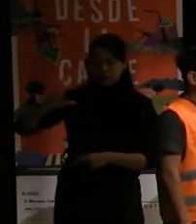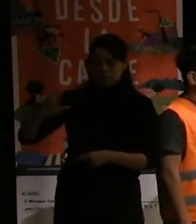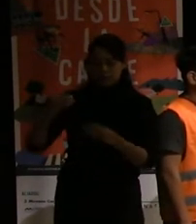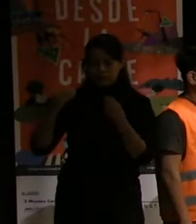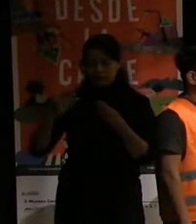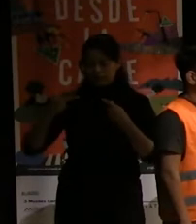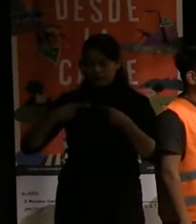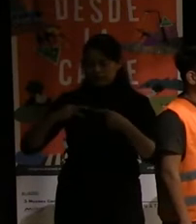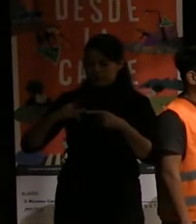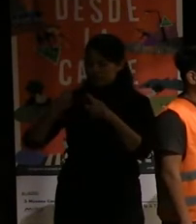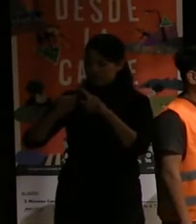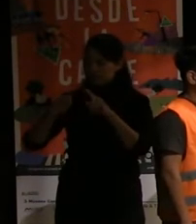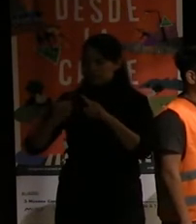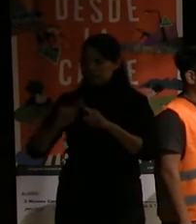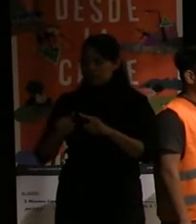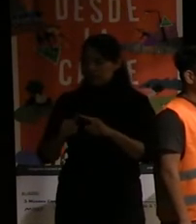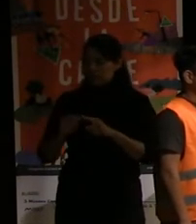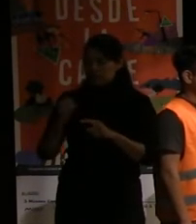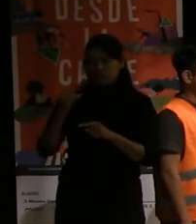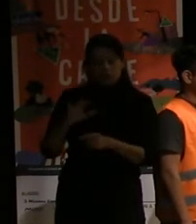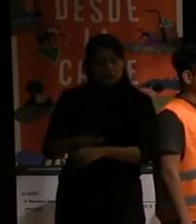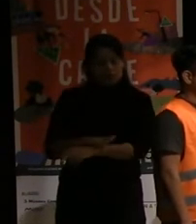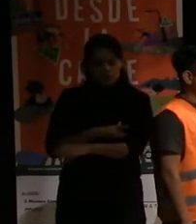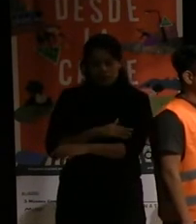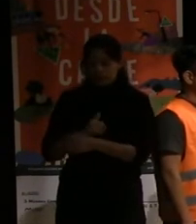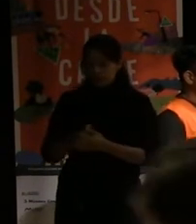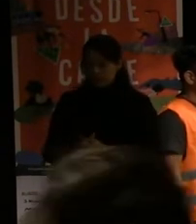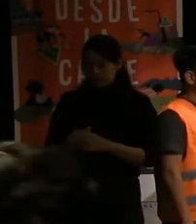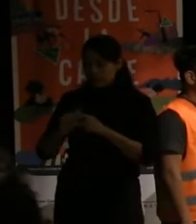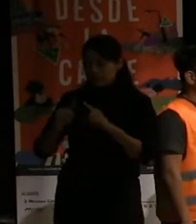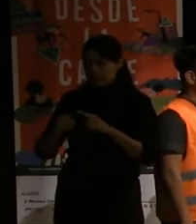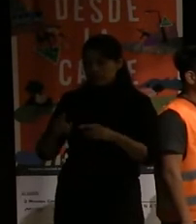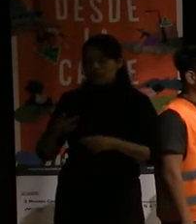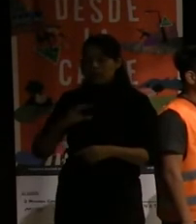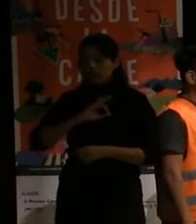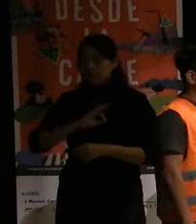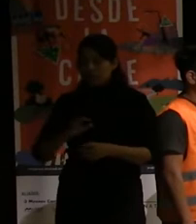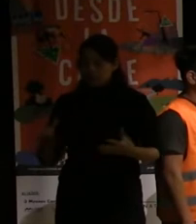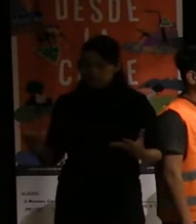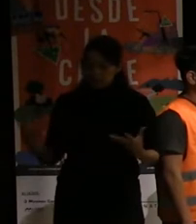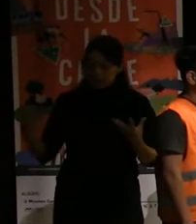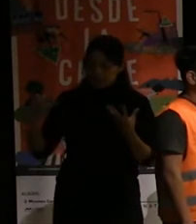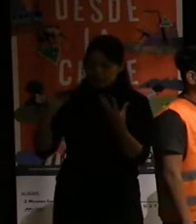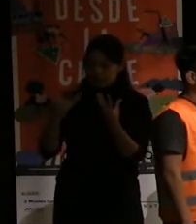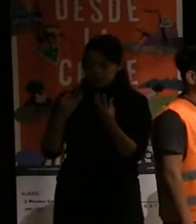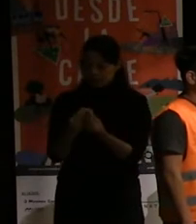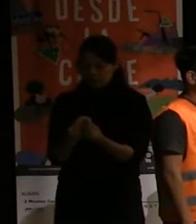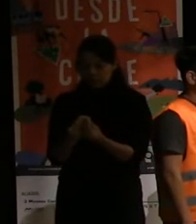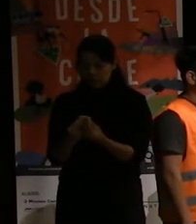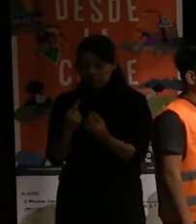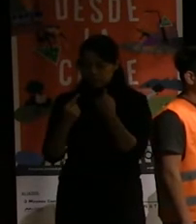muchos tipos muchas distintas energías y hemos logrado aterrizar en una